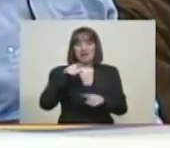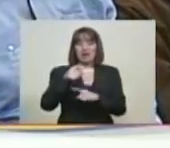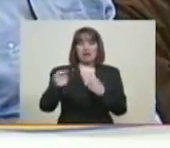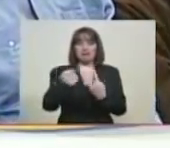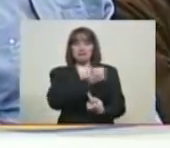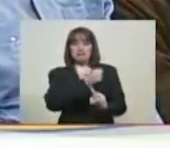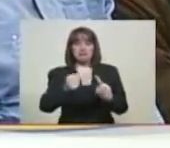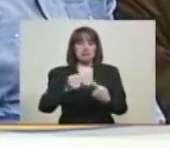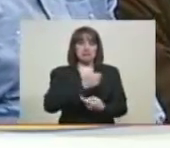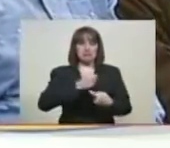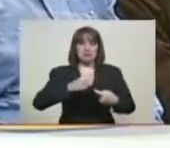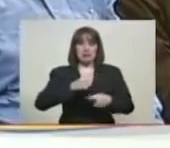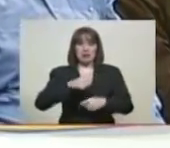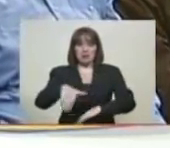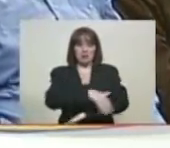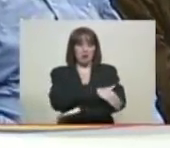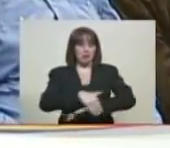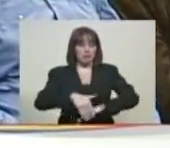violenta